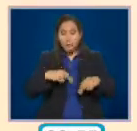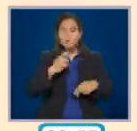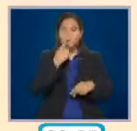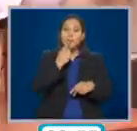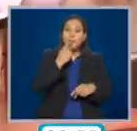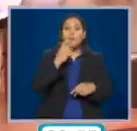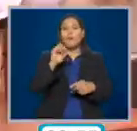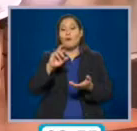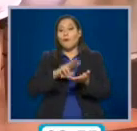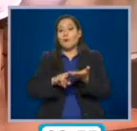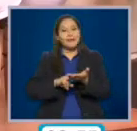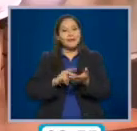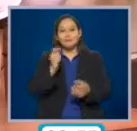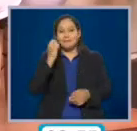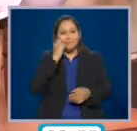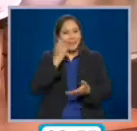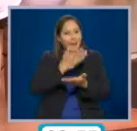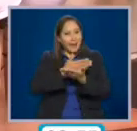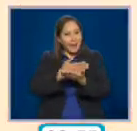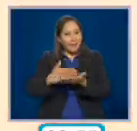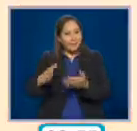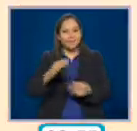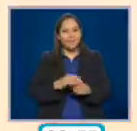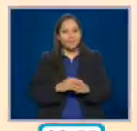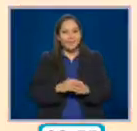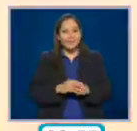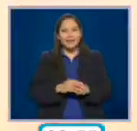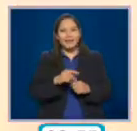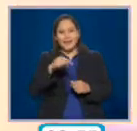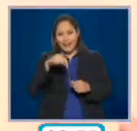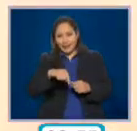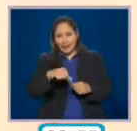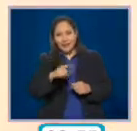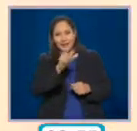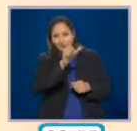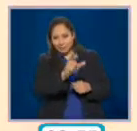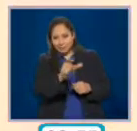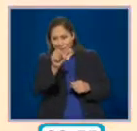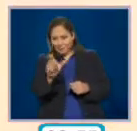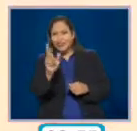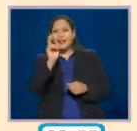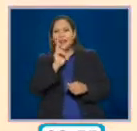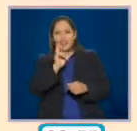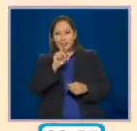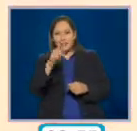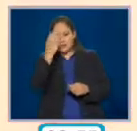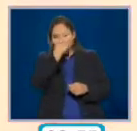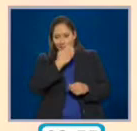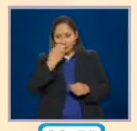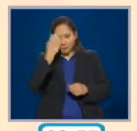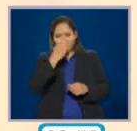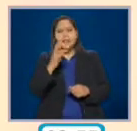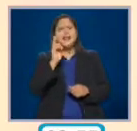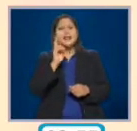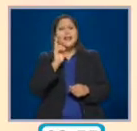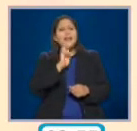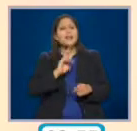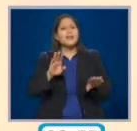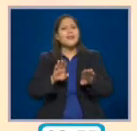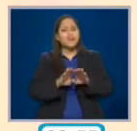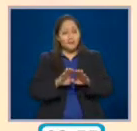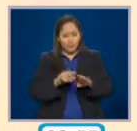independiente de todo eso, que bueno, aquí también tenemos una gran sección de imagen para que también la vean. Aquí vamos a platicar acerca de cómo hacemos